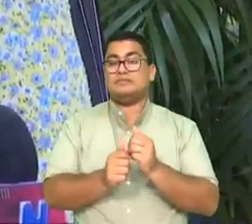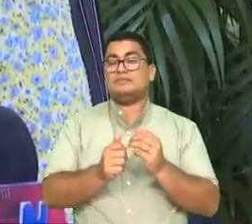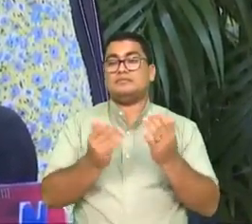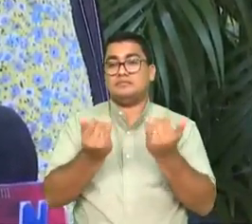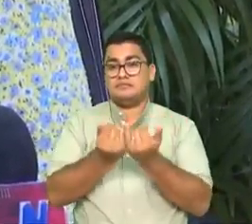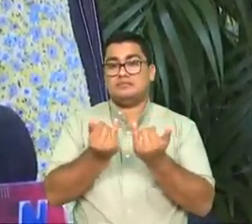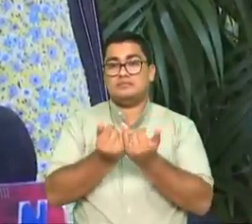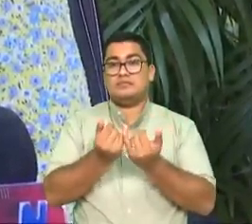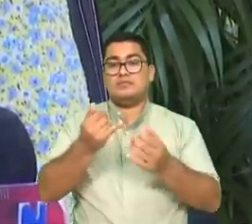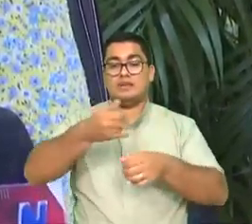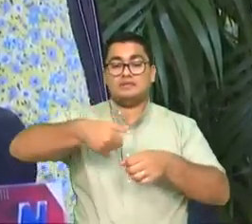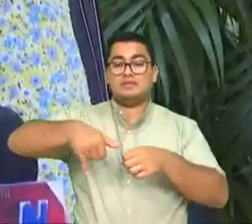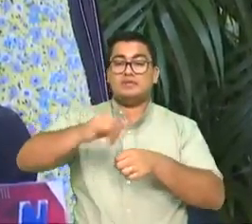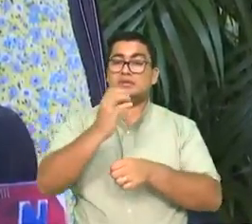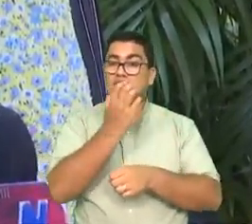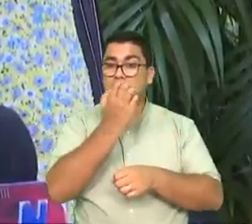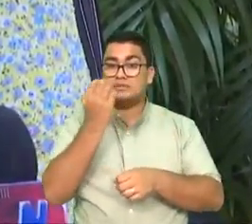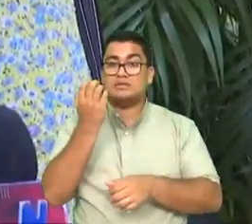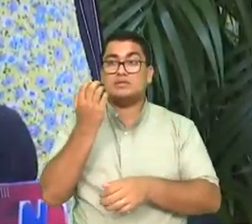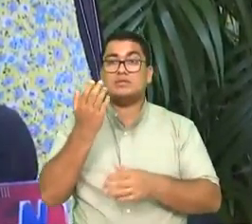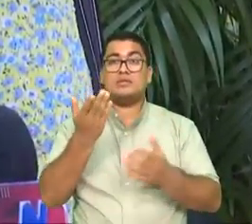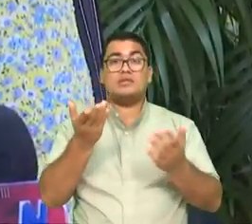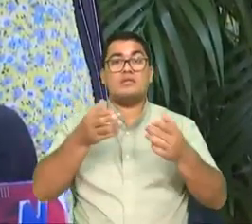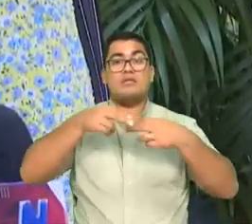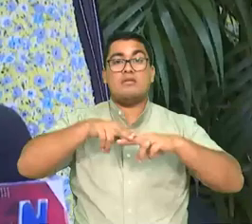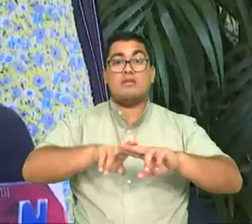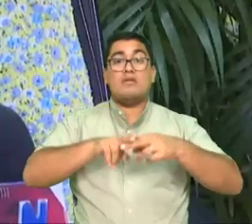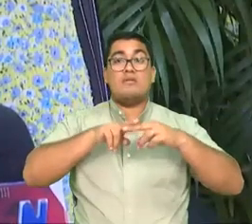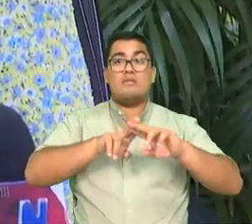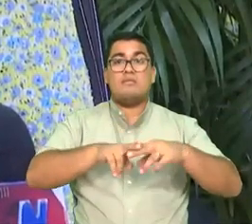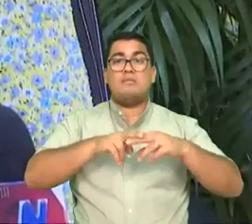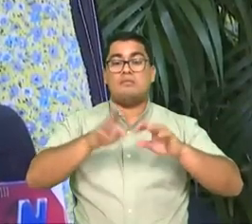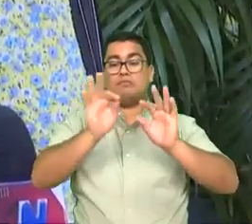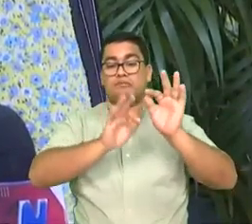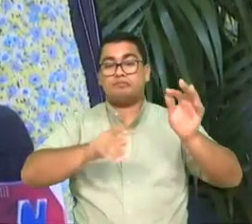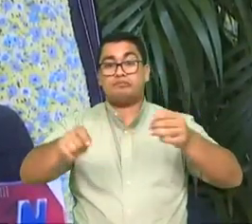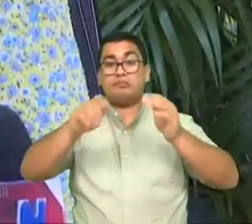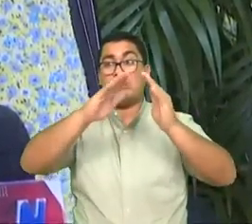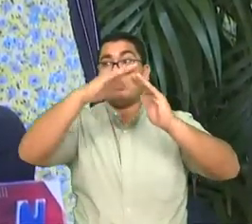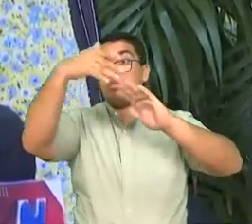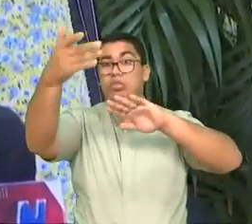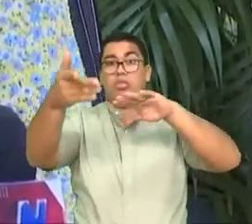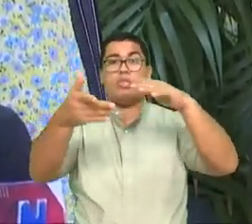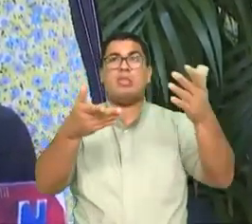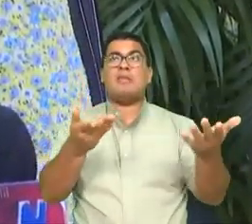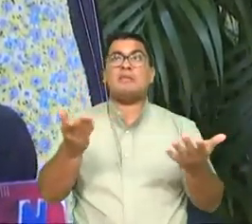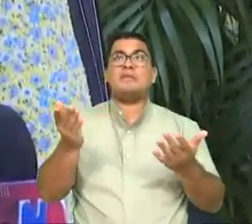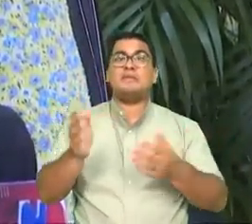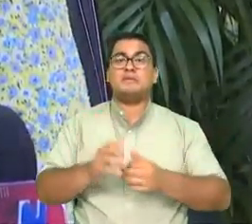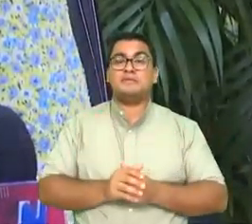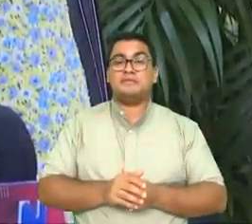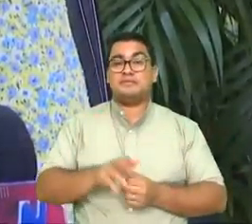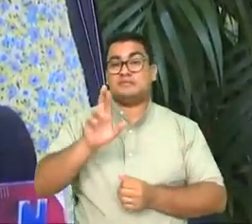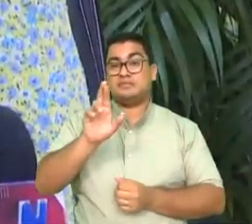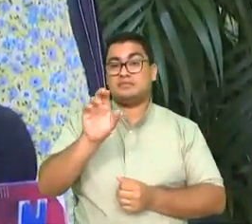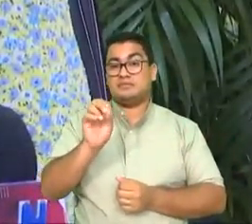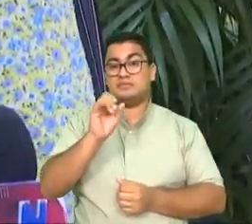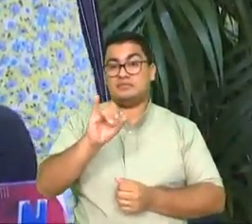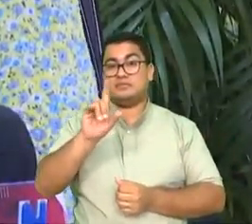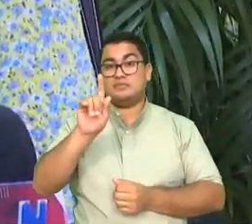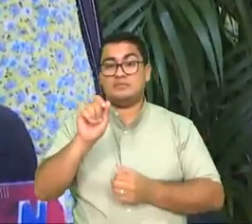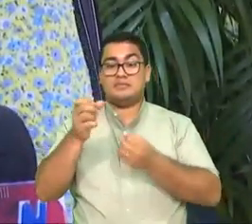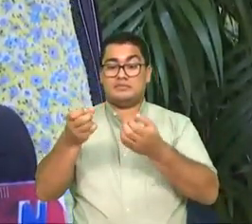En Corn Island nos reportan daños parciales en el parque de ferias, el techado sufrió daños producto de los vientos. En Rosita nos